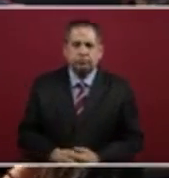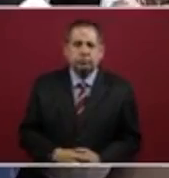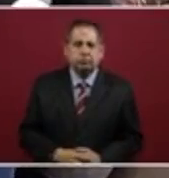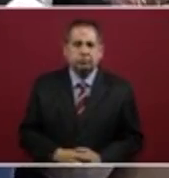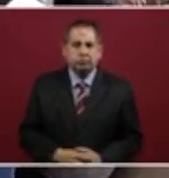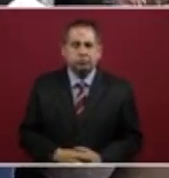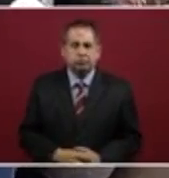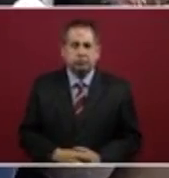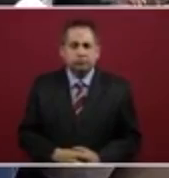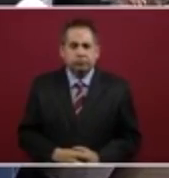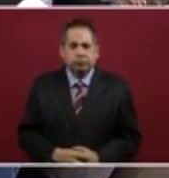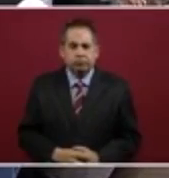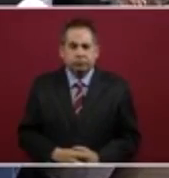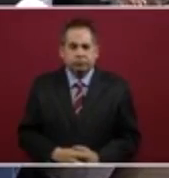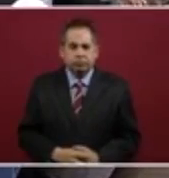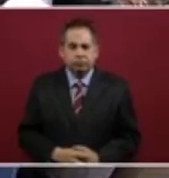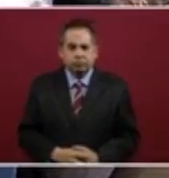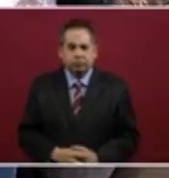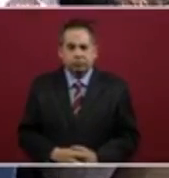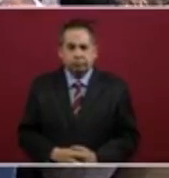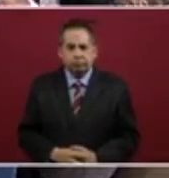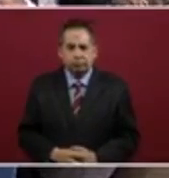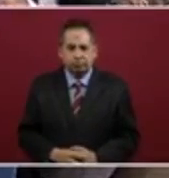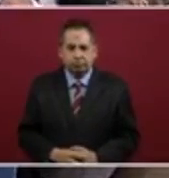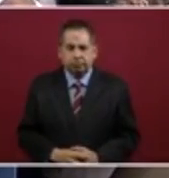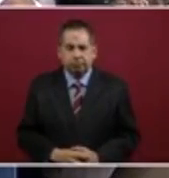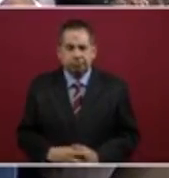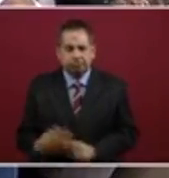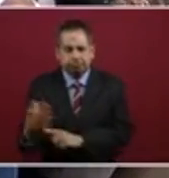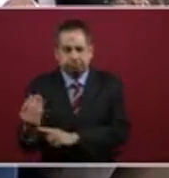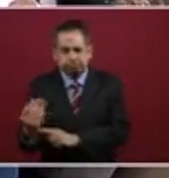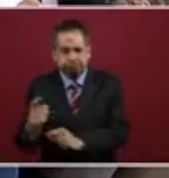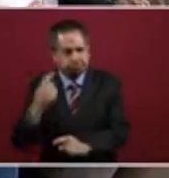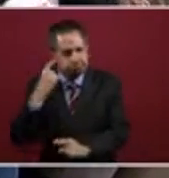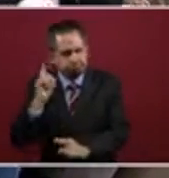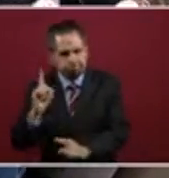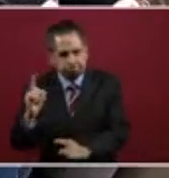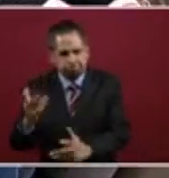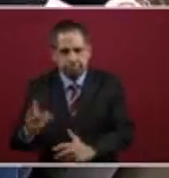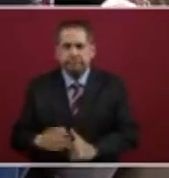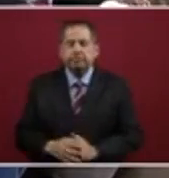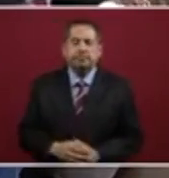que dar el rendimiento en el Teatro de Bellas Artes, pero no pueden hacerlo. Sí, por eso,